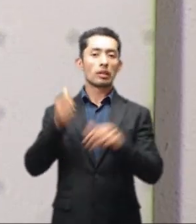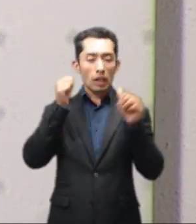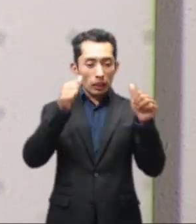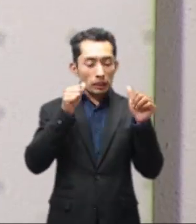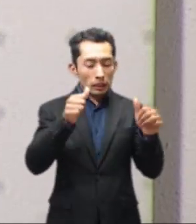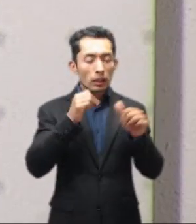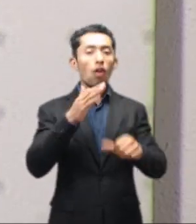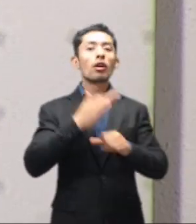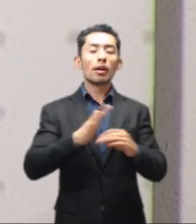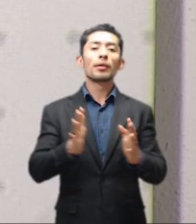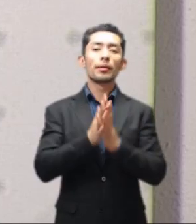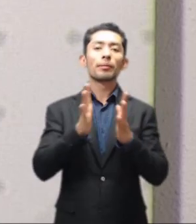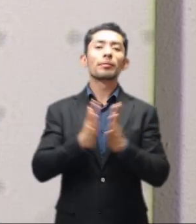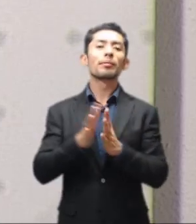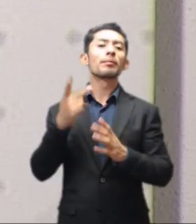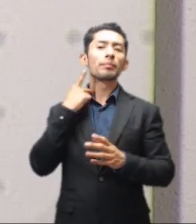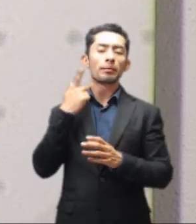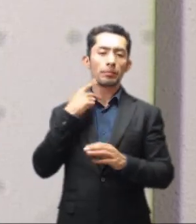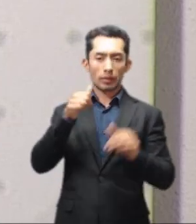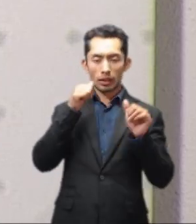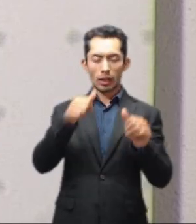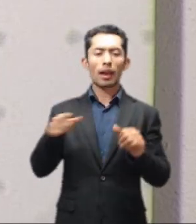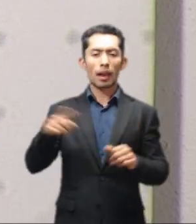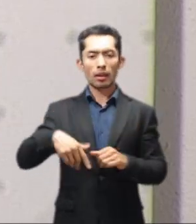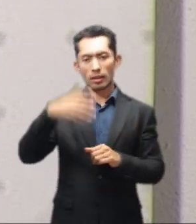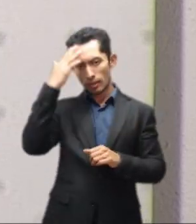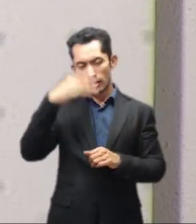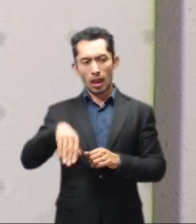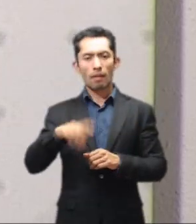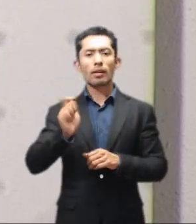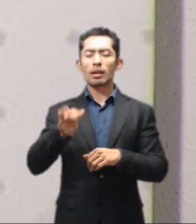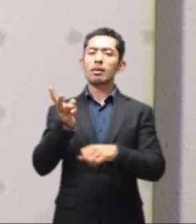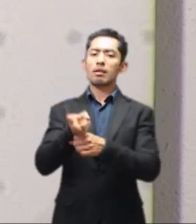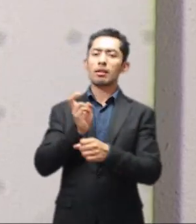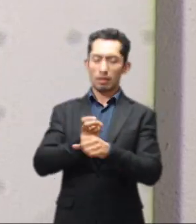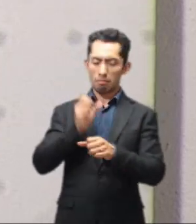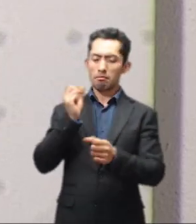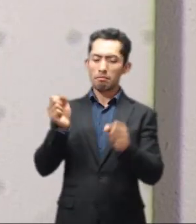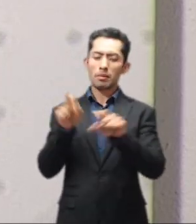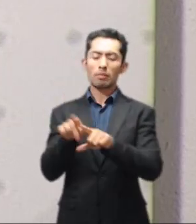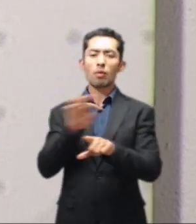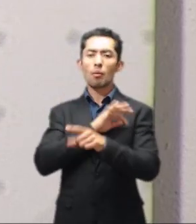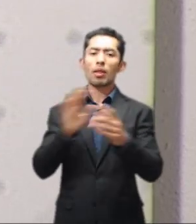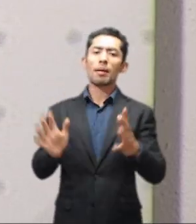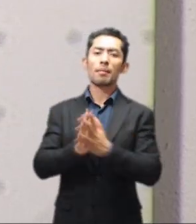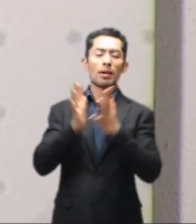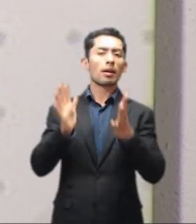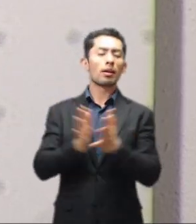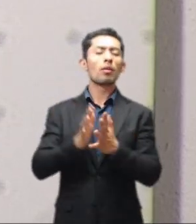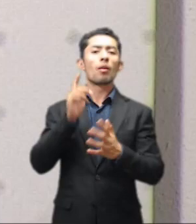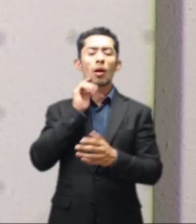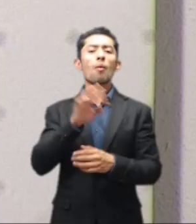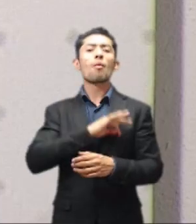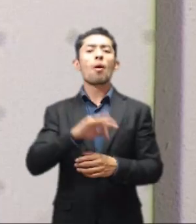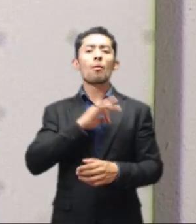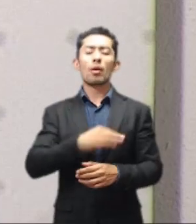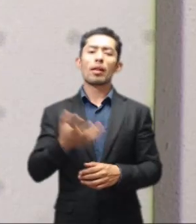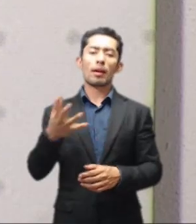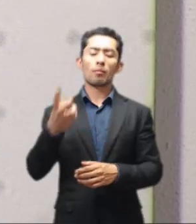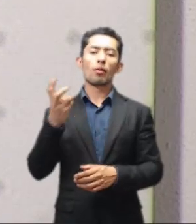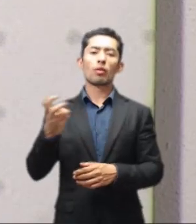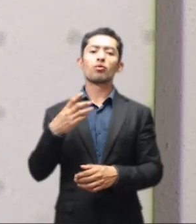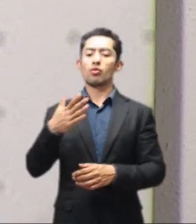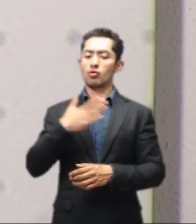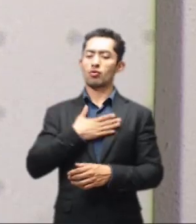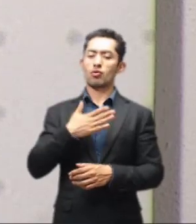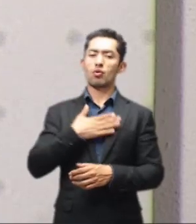de esta dinámica política y ya saben ellos que están invitados a participar de todas formas Así que yo